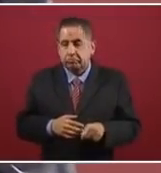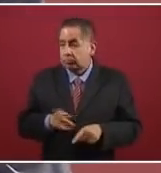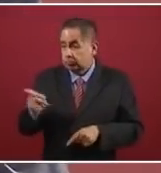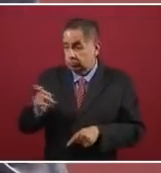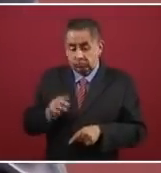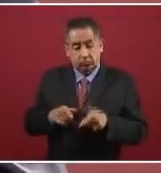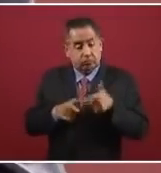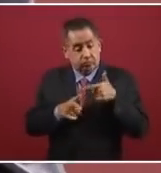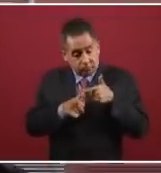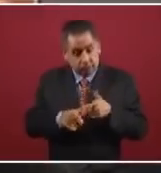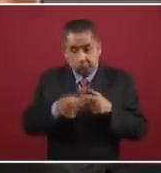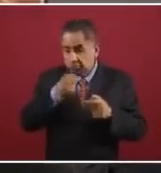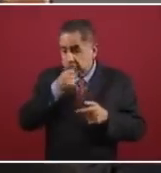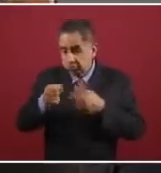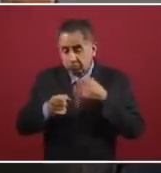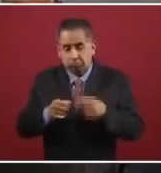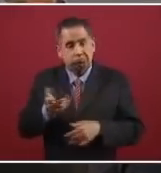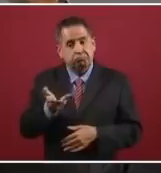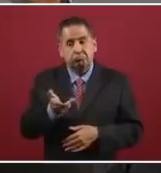sigues,